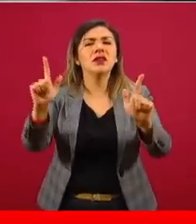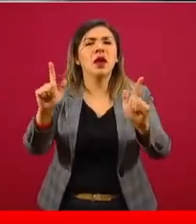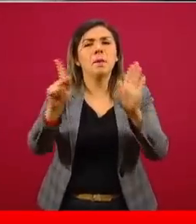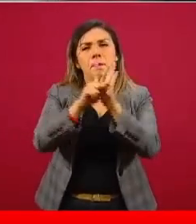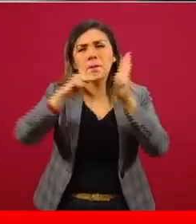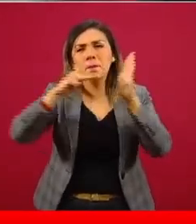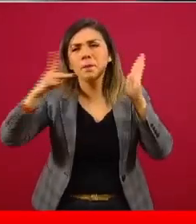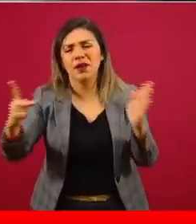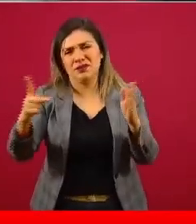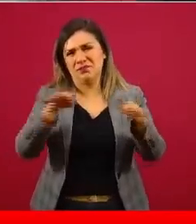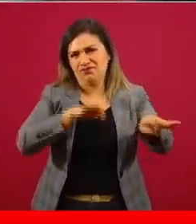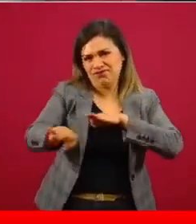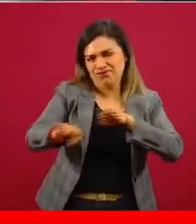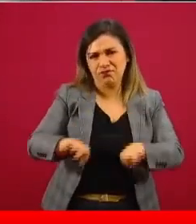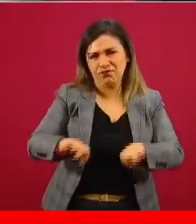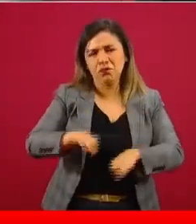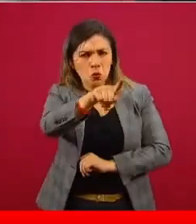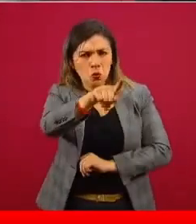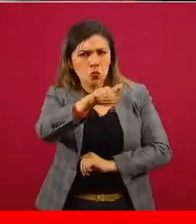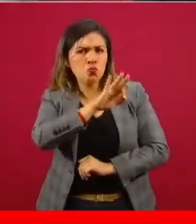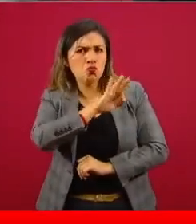Prensa. ¿Podría decirnos